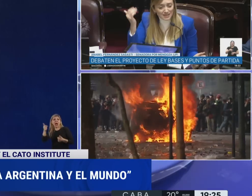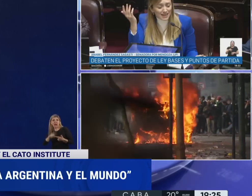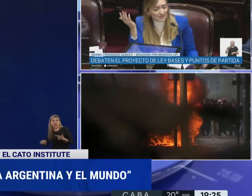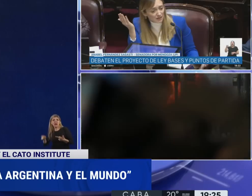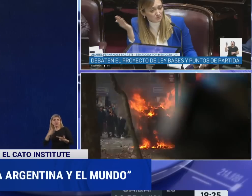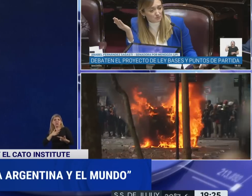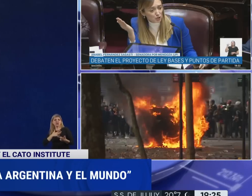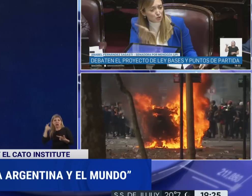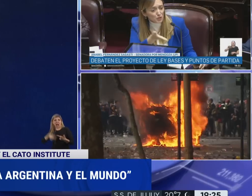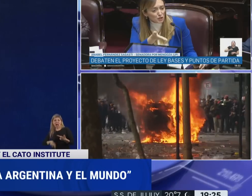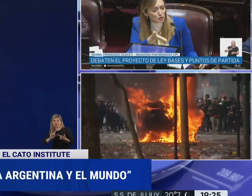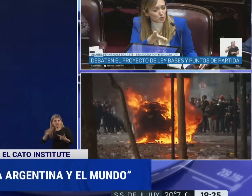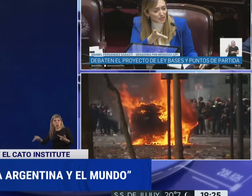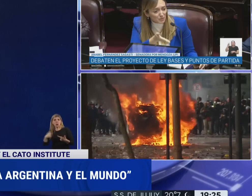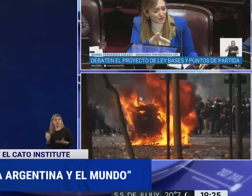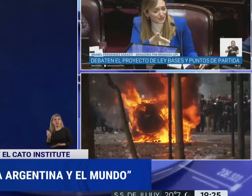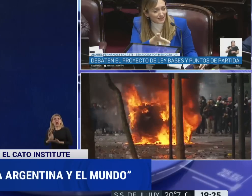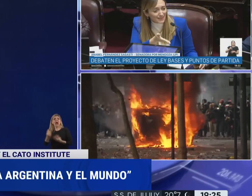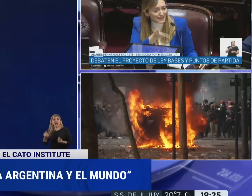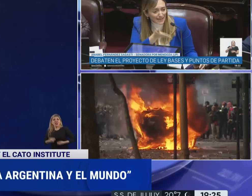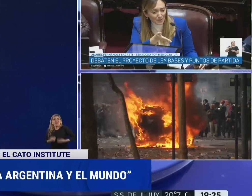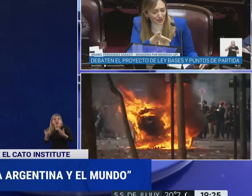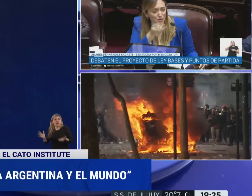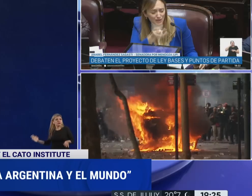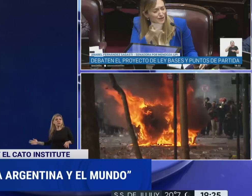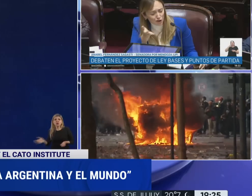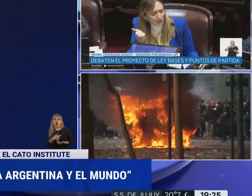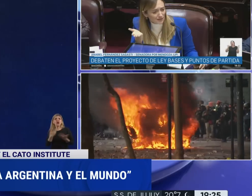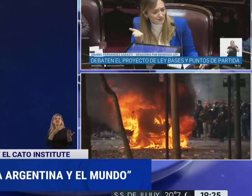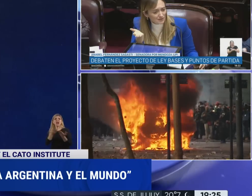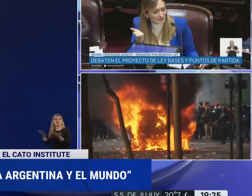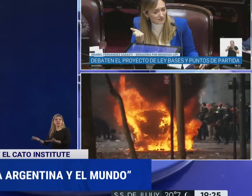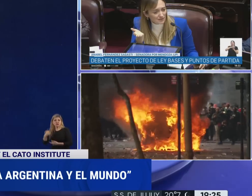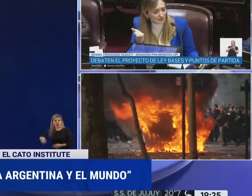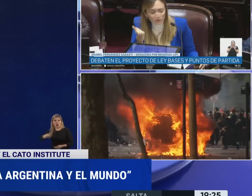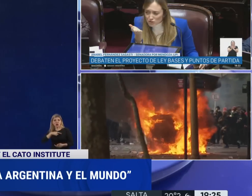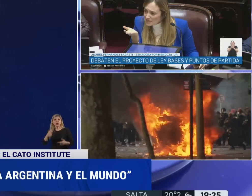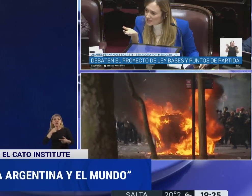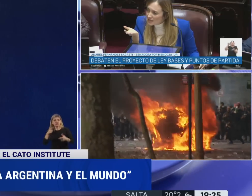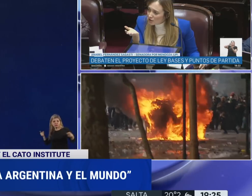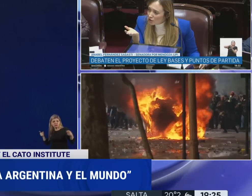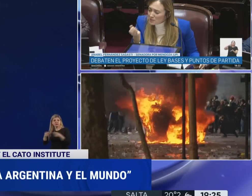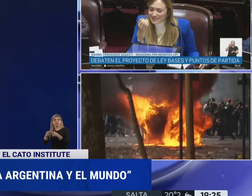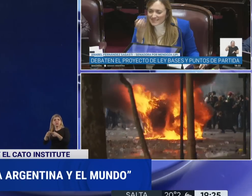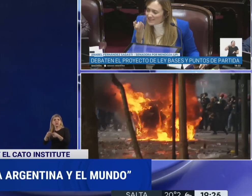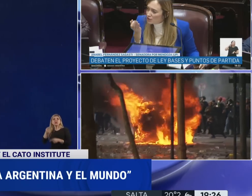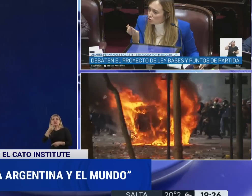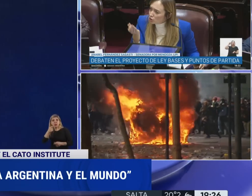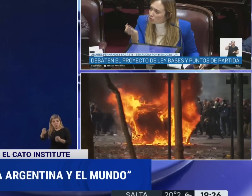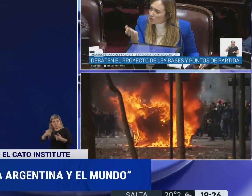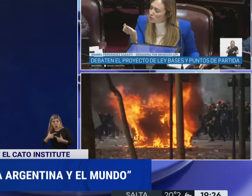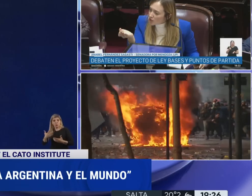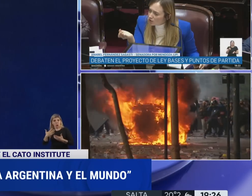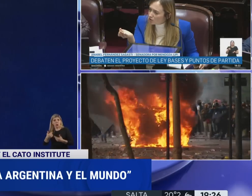título personal. Estamos acá dispuestos a dejarlo todo al servicio de nuestra causa, incluso si nos costara nuestro propio